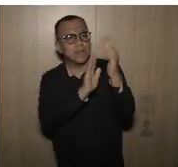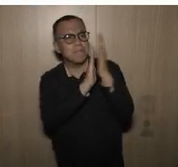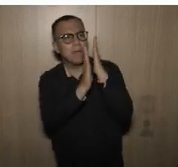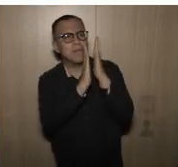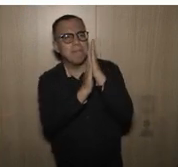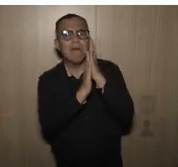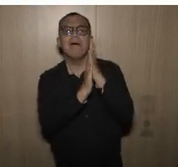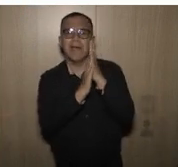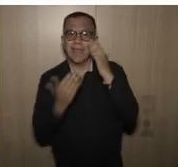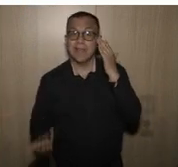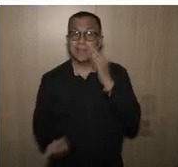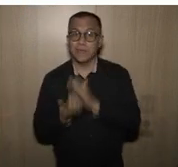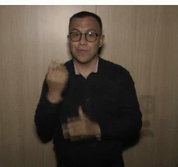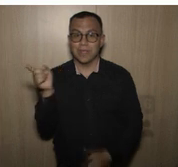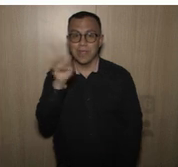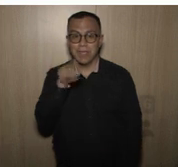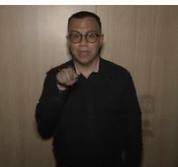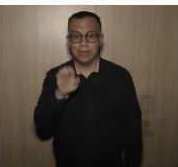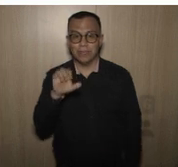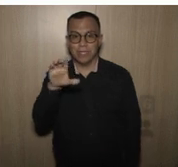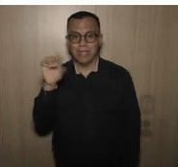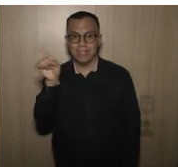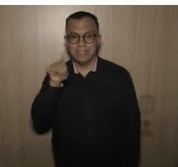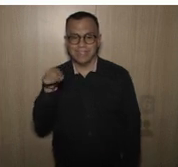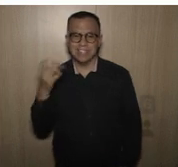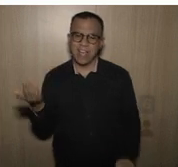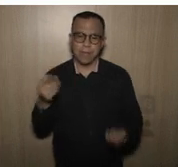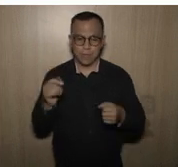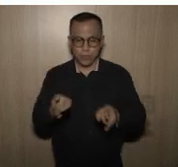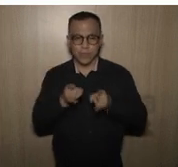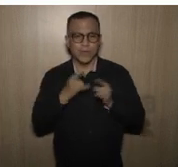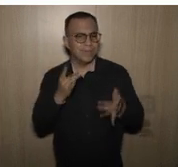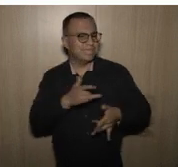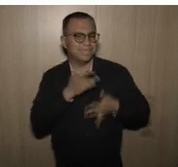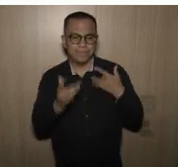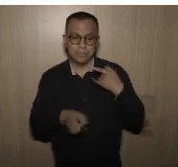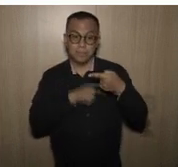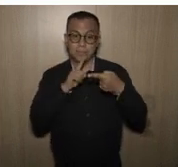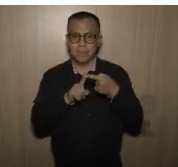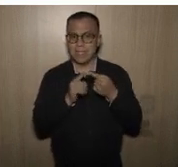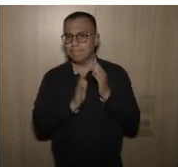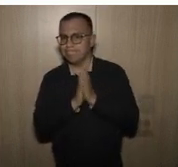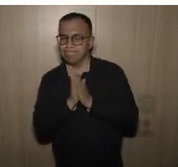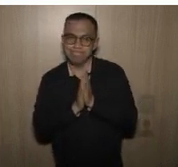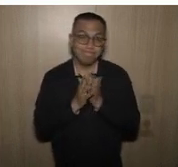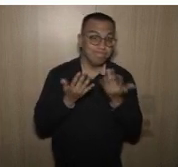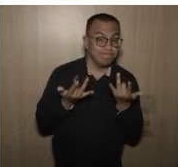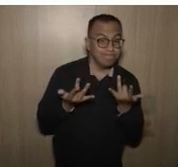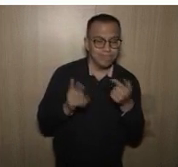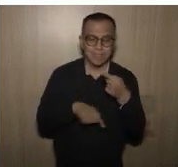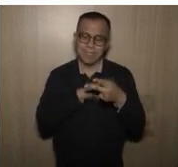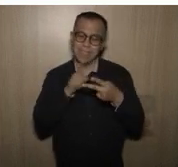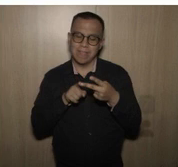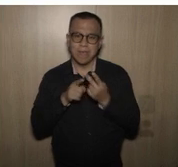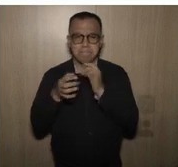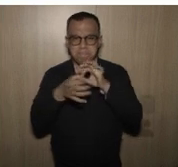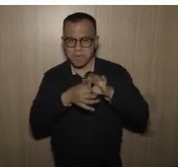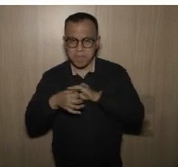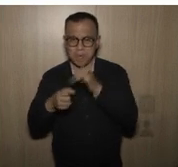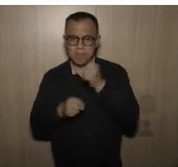nuevo SACES. Encontramos entonces sensaciones como expectativa, trabajo